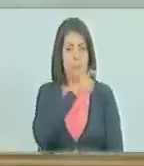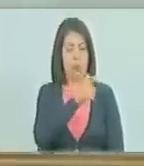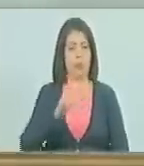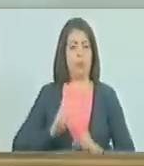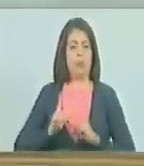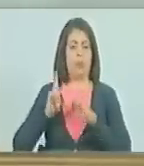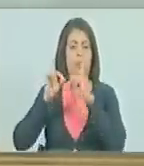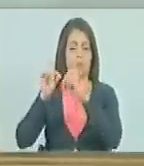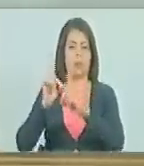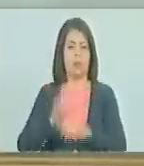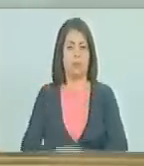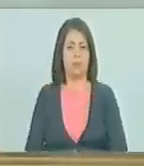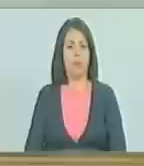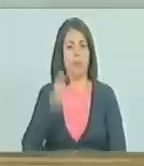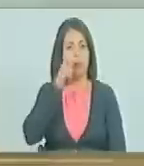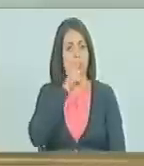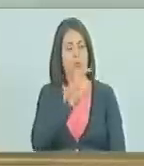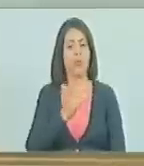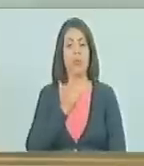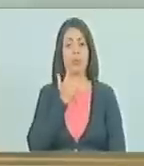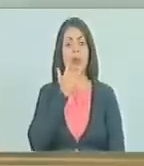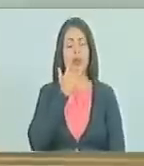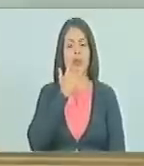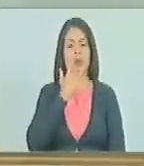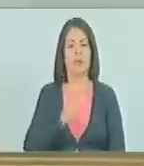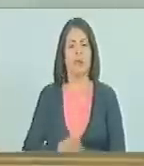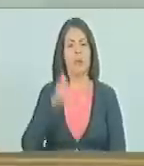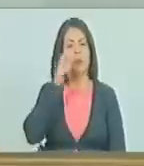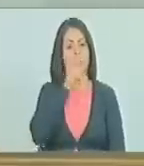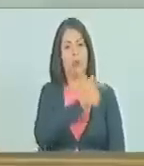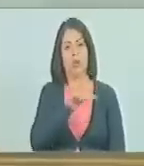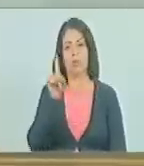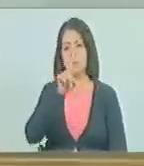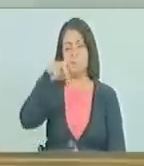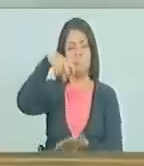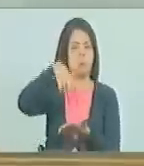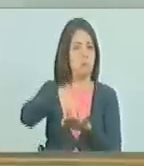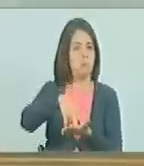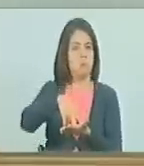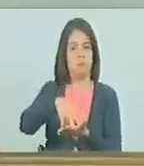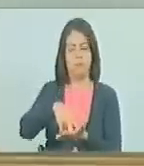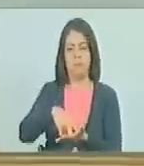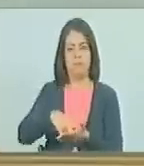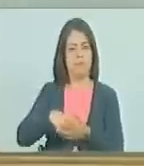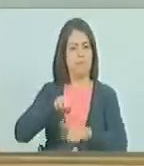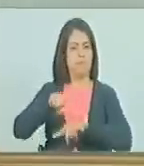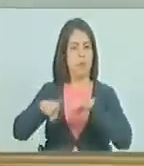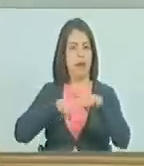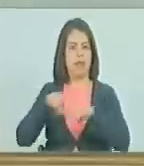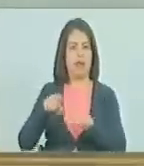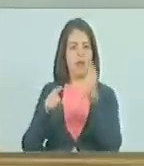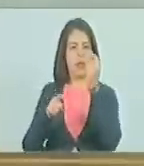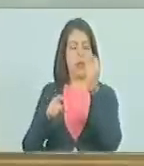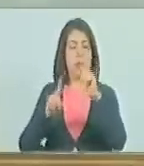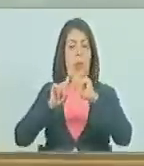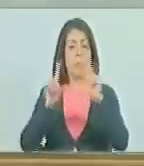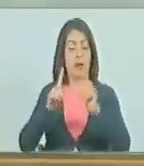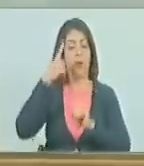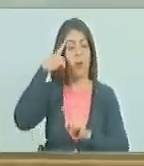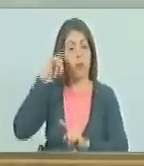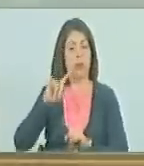digno, pueblo valiente, pueblo que no se arrodilla ante imperio alguno, pero creo que